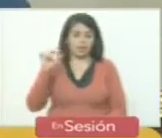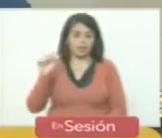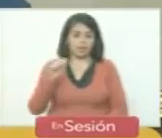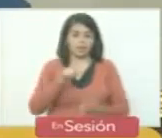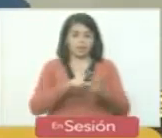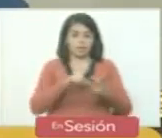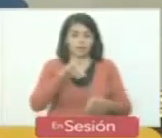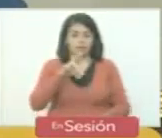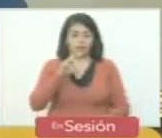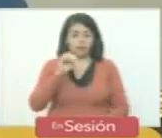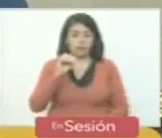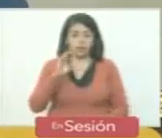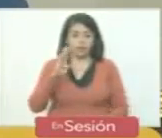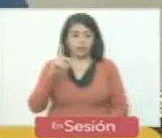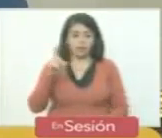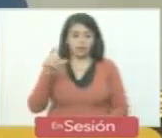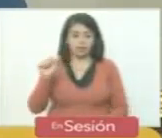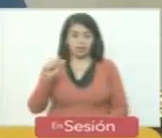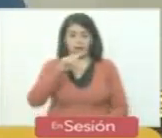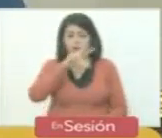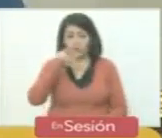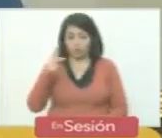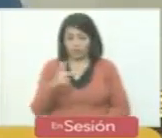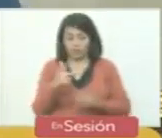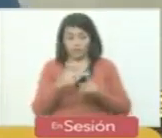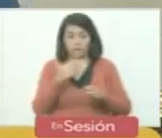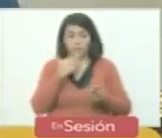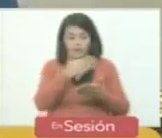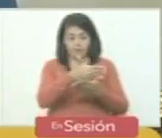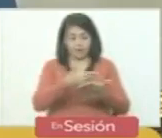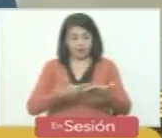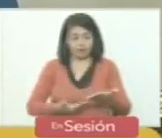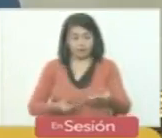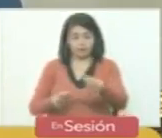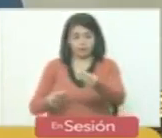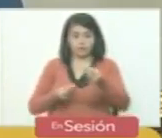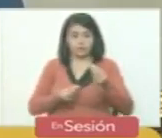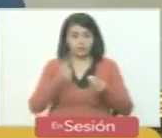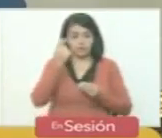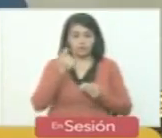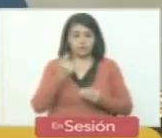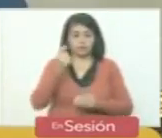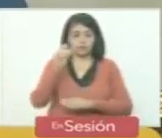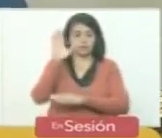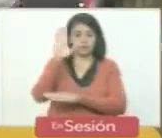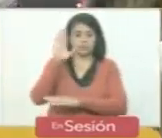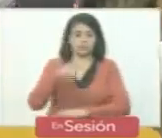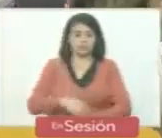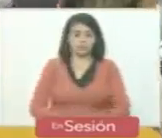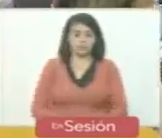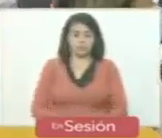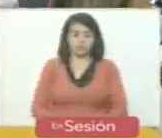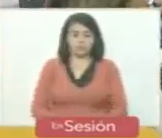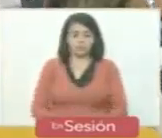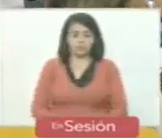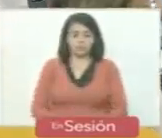diputada Robexa Poleo, a los efectos de que verifiquen las credenciales de la diputada a ser juramentada.